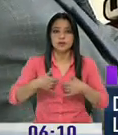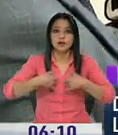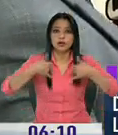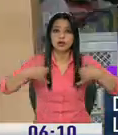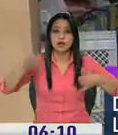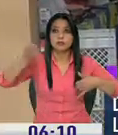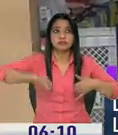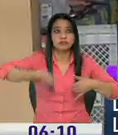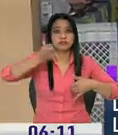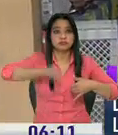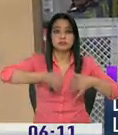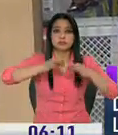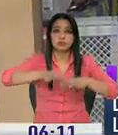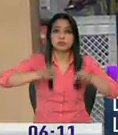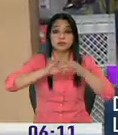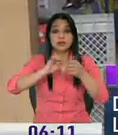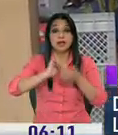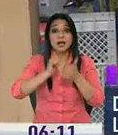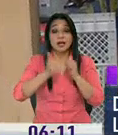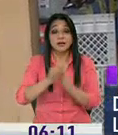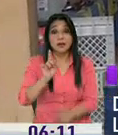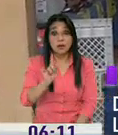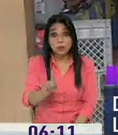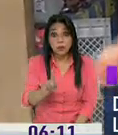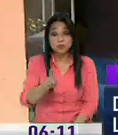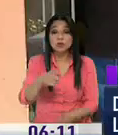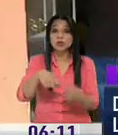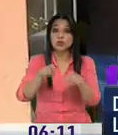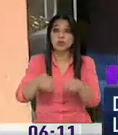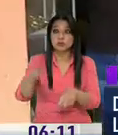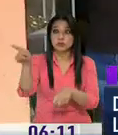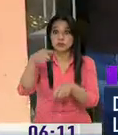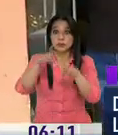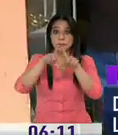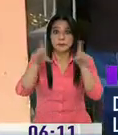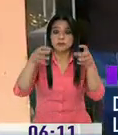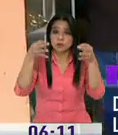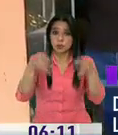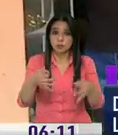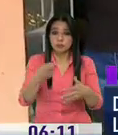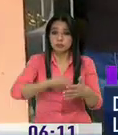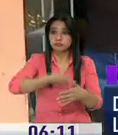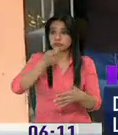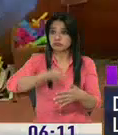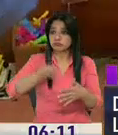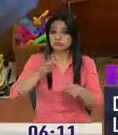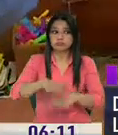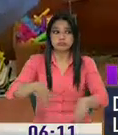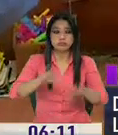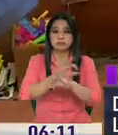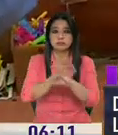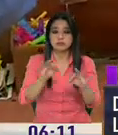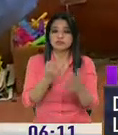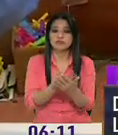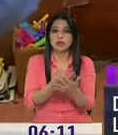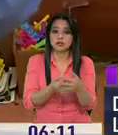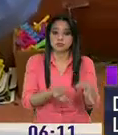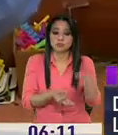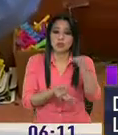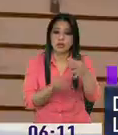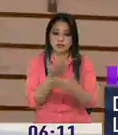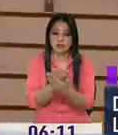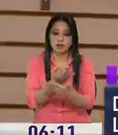es necesario que cada propietario contrate una empresa para cumplir con esta tarea y conservar la factura de la compañía